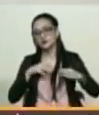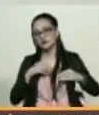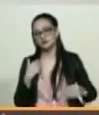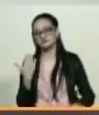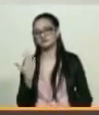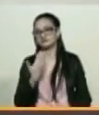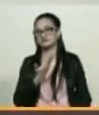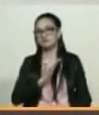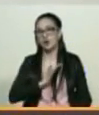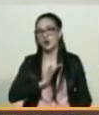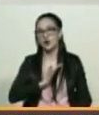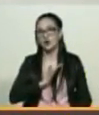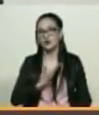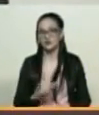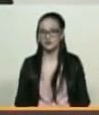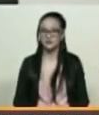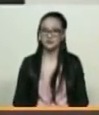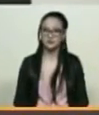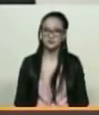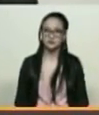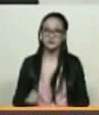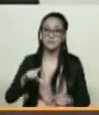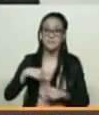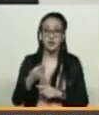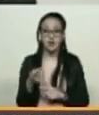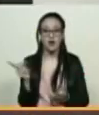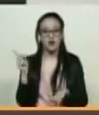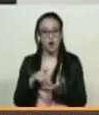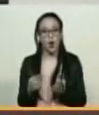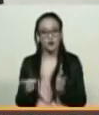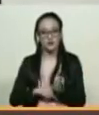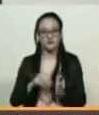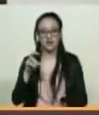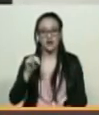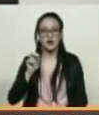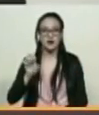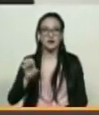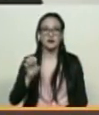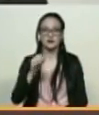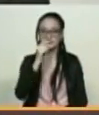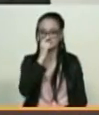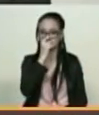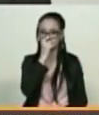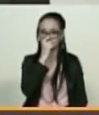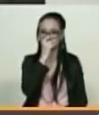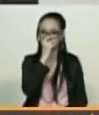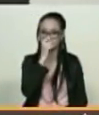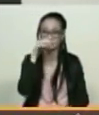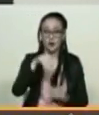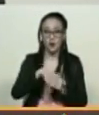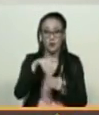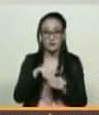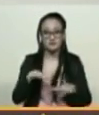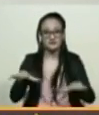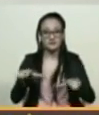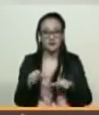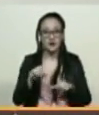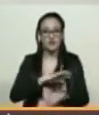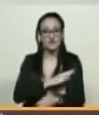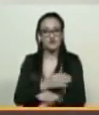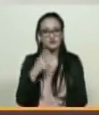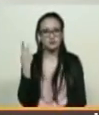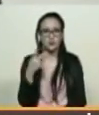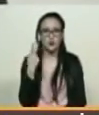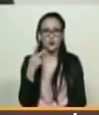Mañana iremos, vendremos aquí al Consejo Nacional Electoral. Hemos sido convocados nuestro candidato y las fuerzas políticas que lo